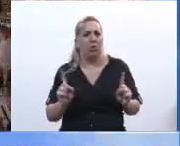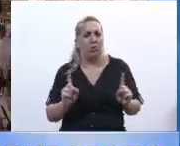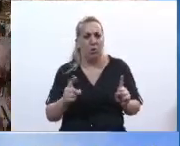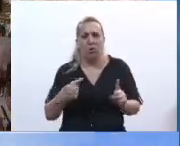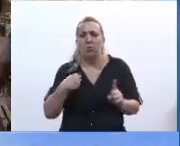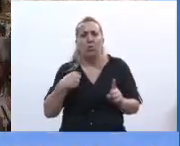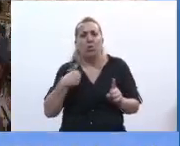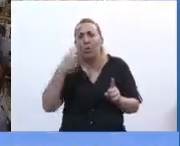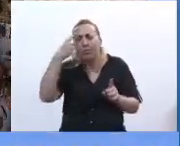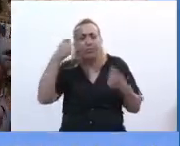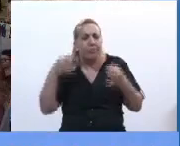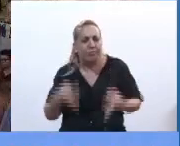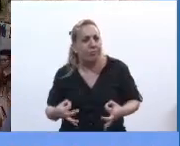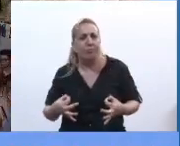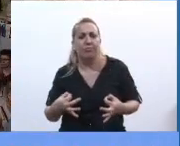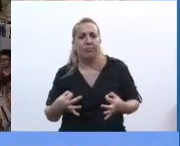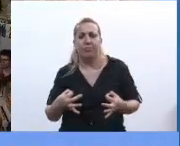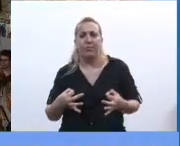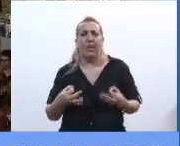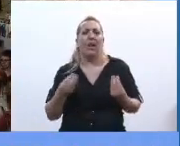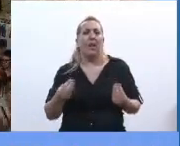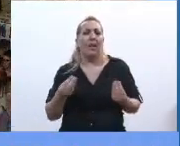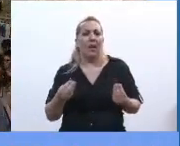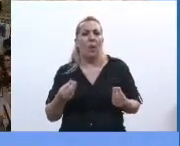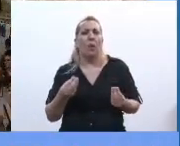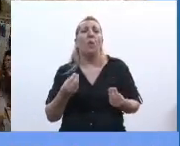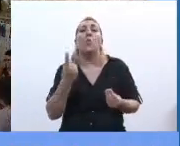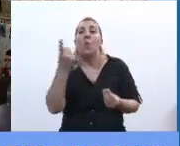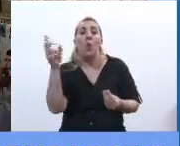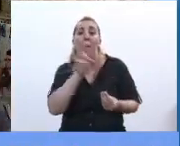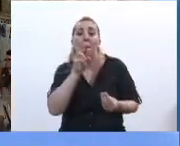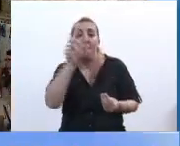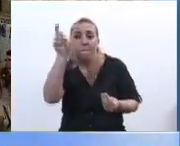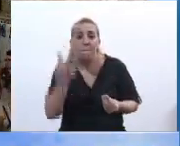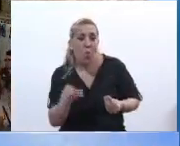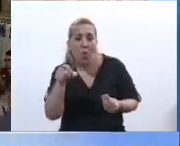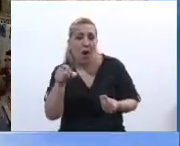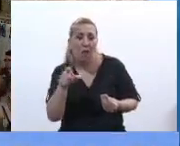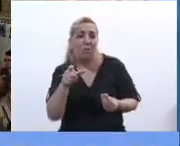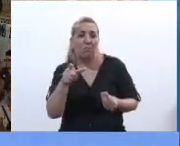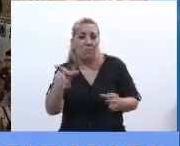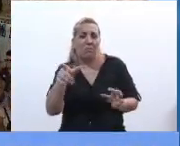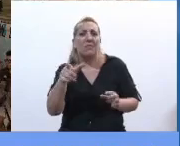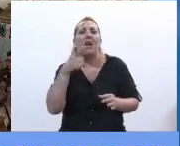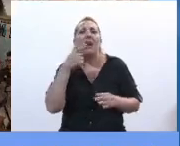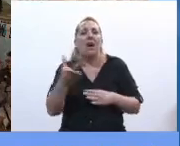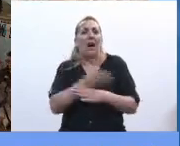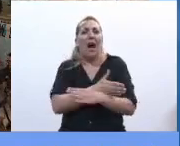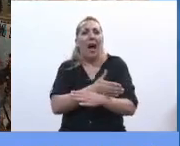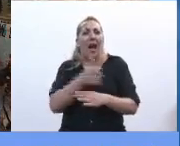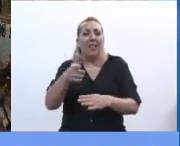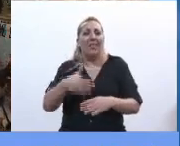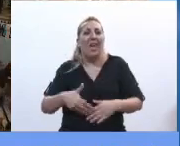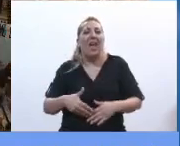yo estoy absolutamente convencido quién y una mujer antes de quedar embarazada ya sabe que no